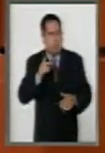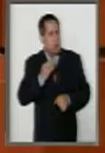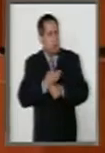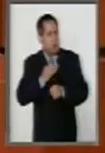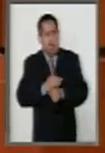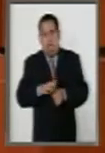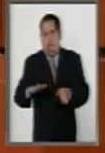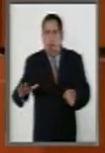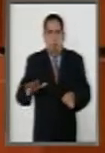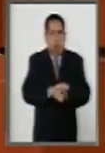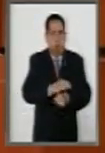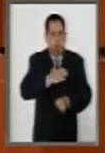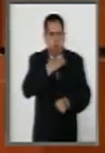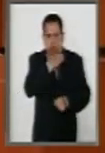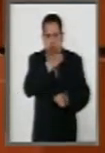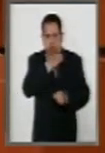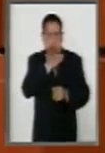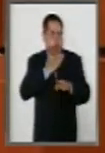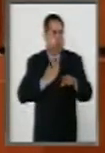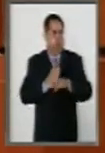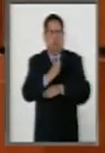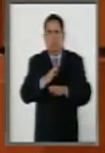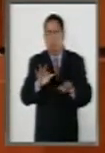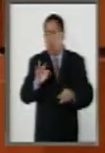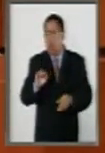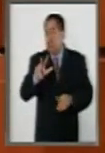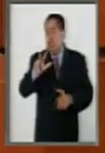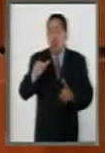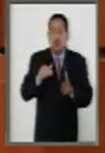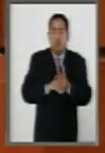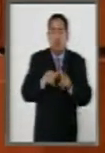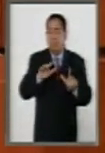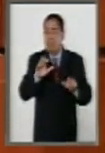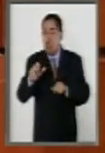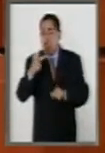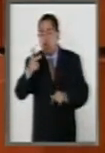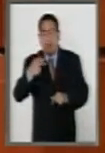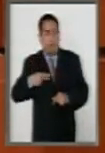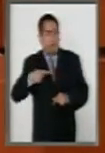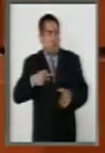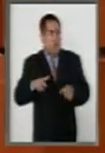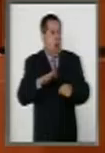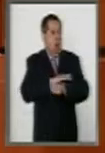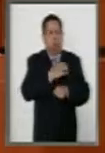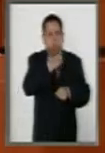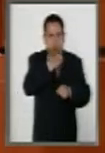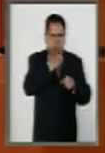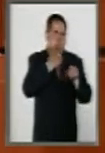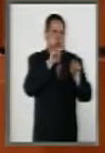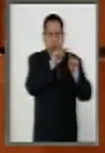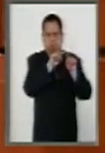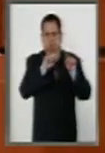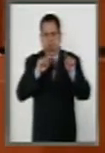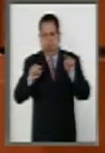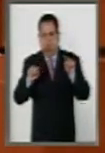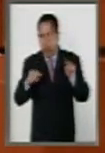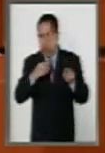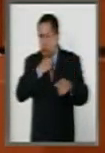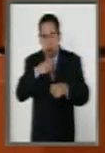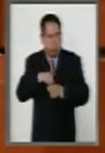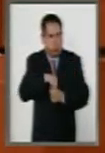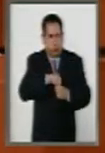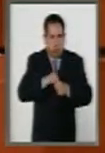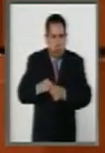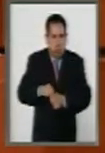una sobrepoblación nacional de 48,907 espacios en 213 cárceles, lo que hace que